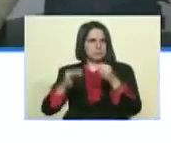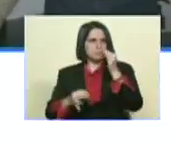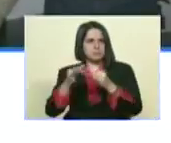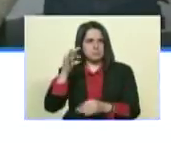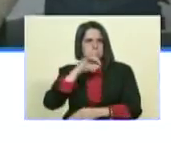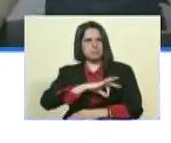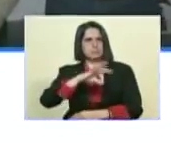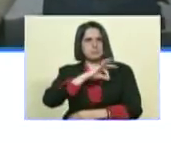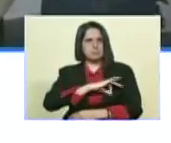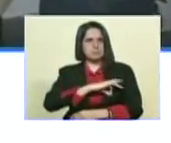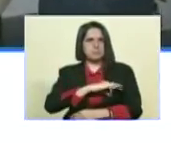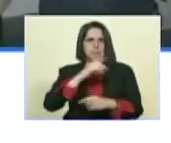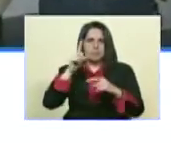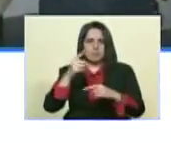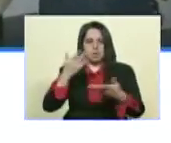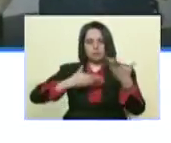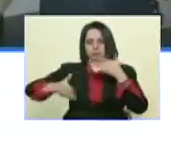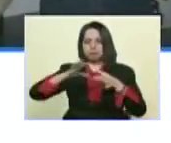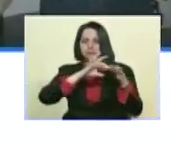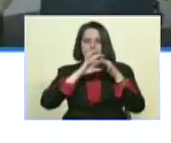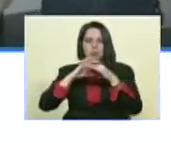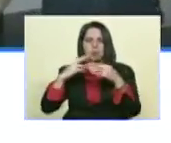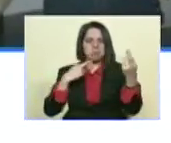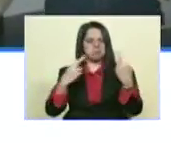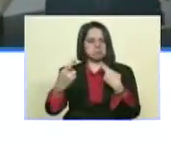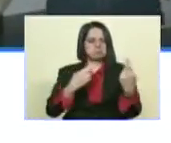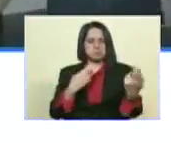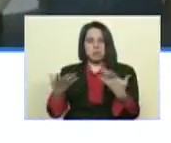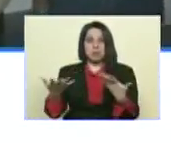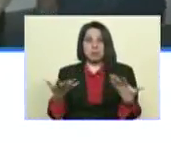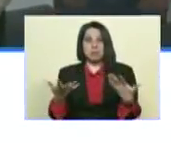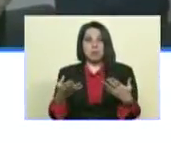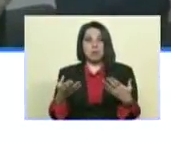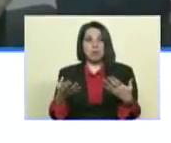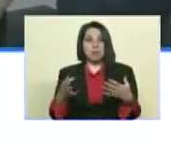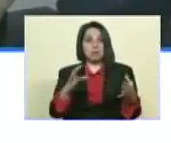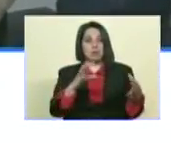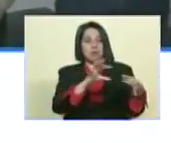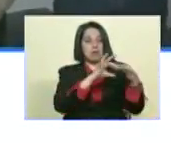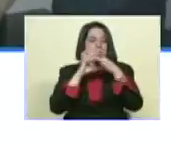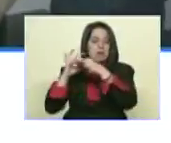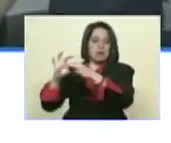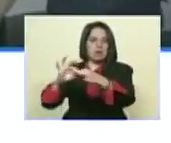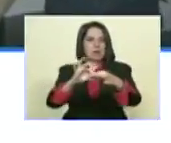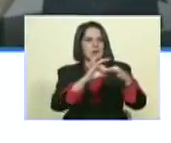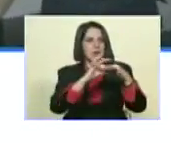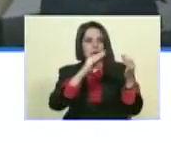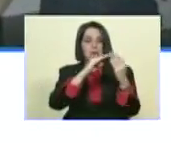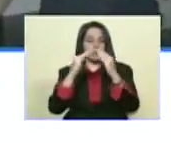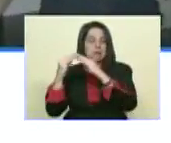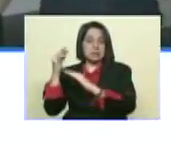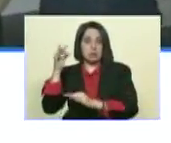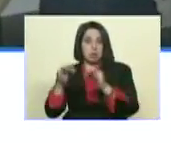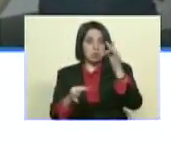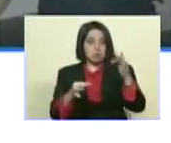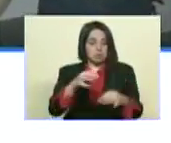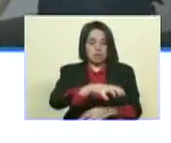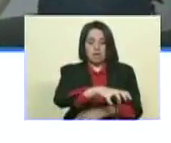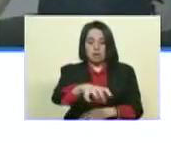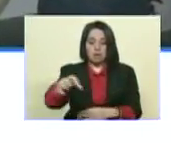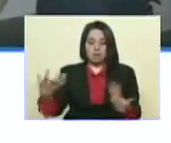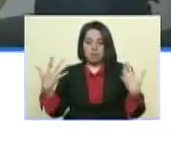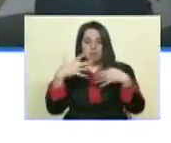Socialista, lo que sea la red de Casas de Justicia, estén integradas a los cuadrantes de